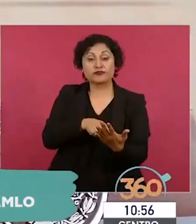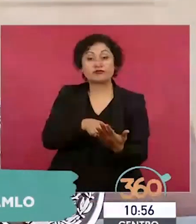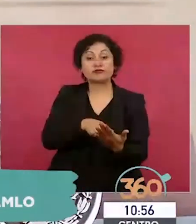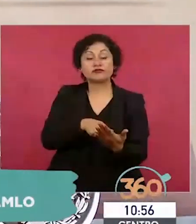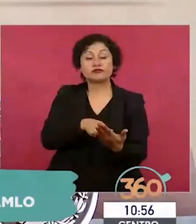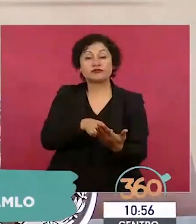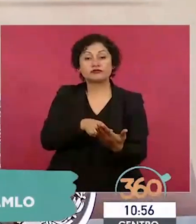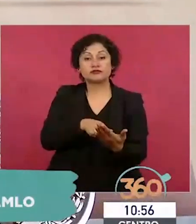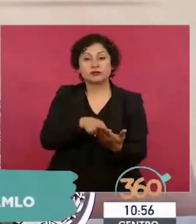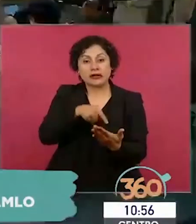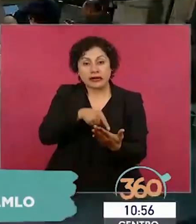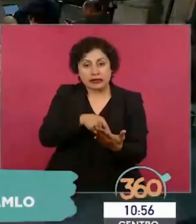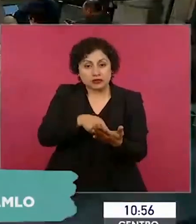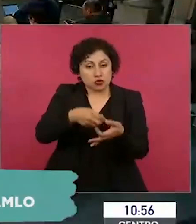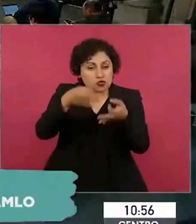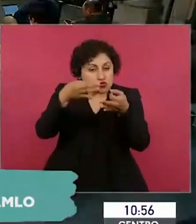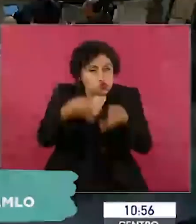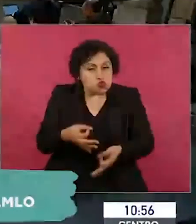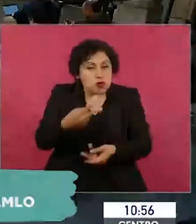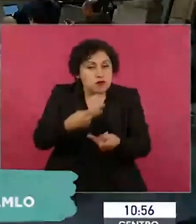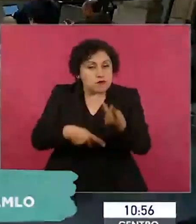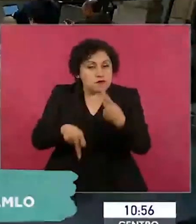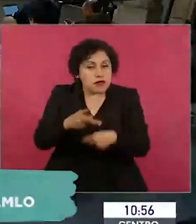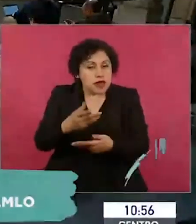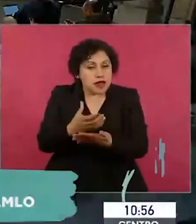están en producción tres